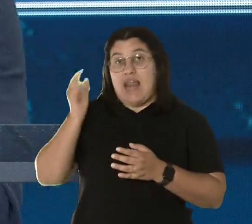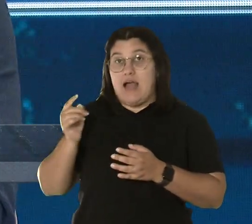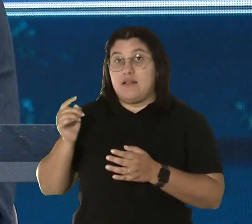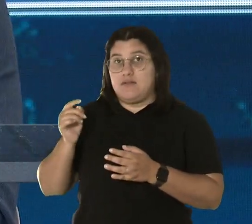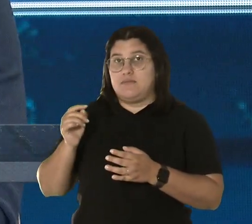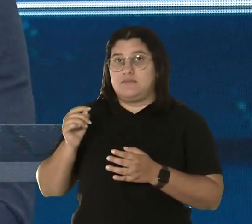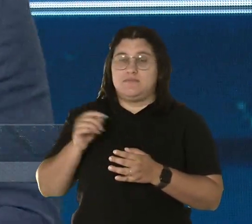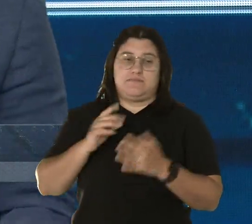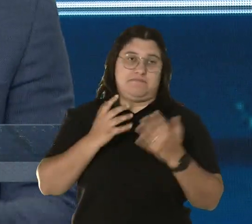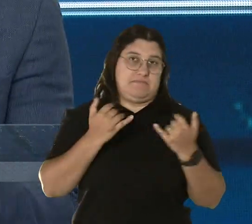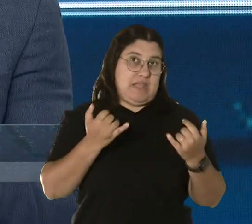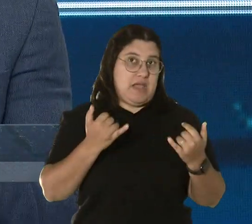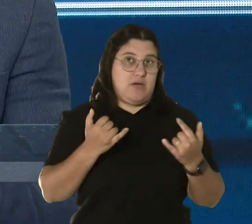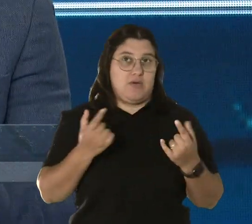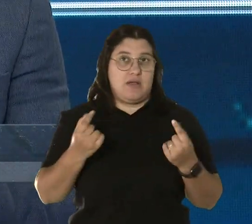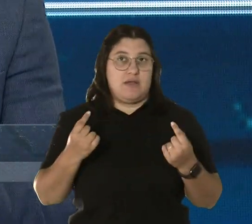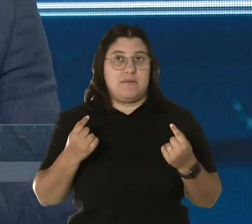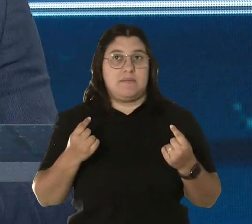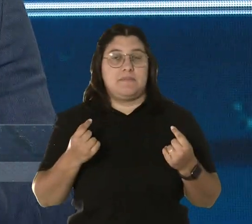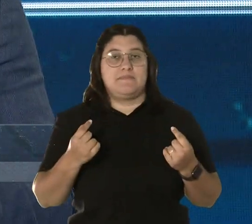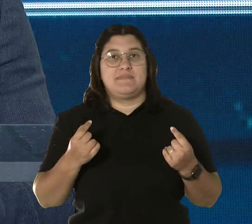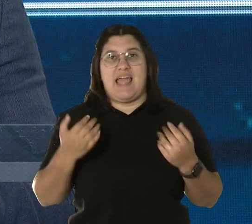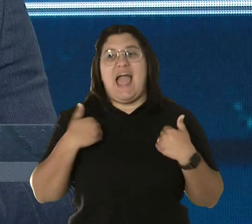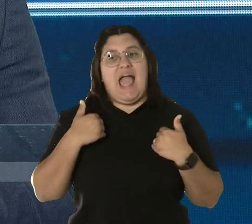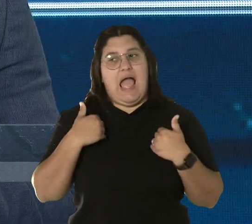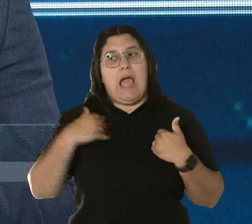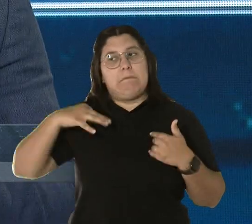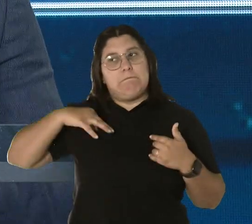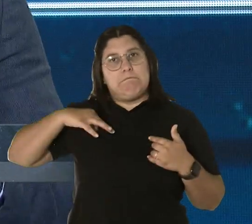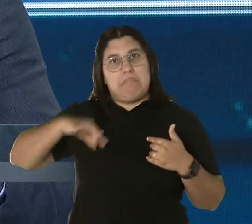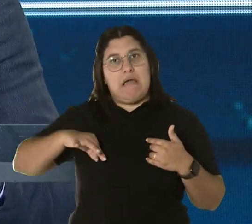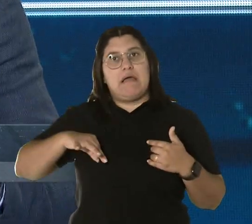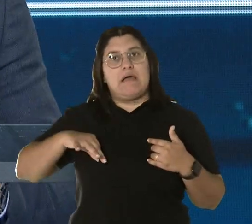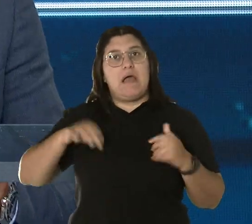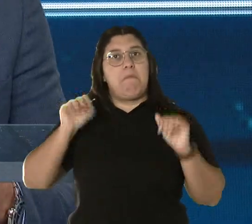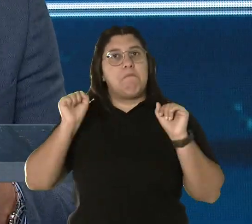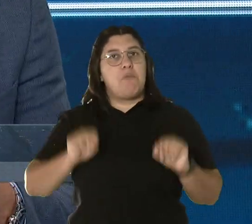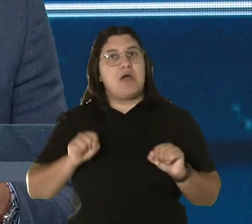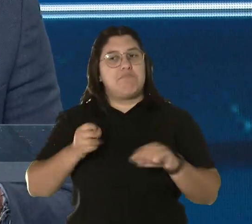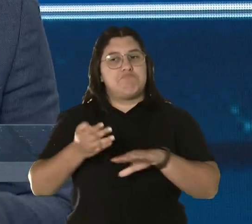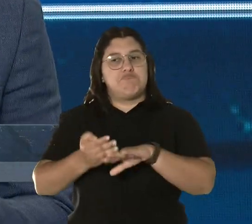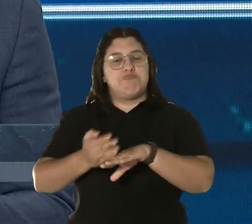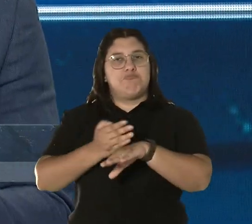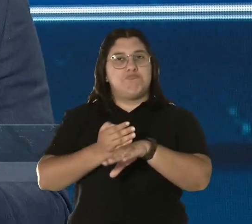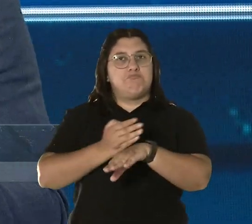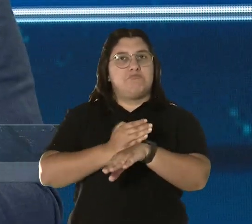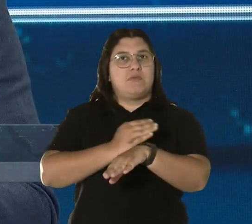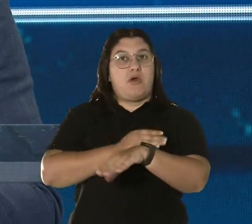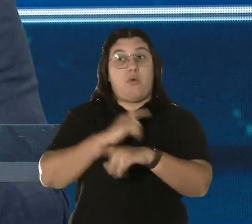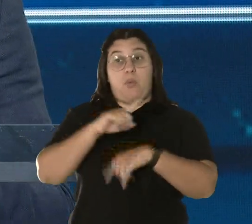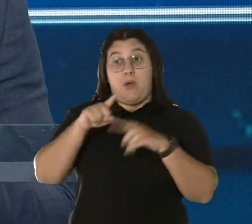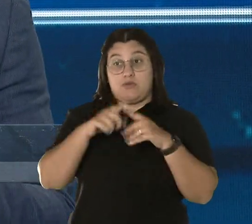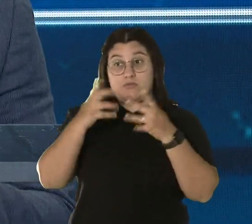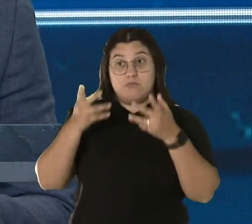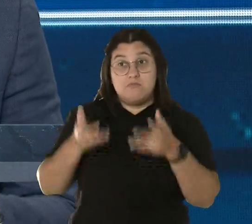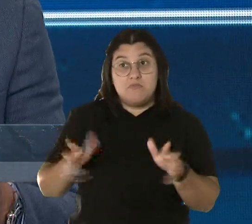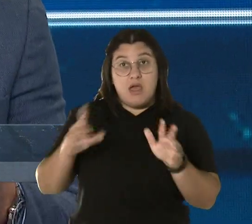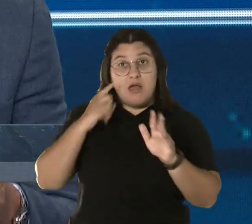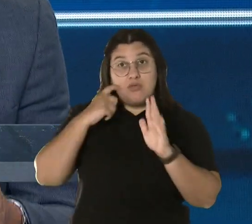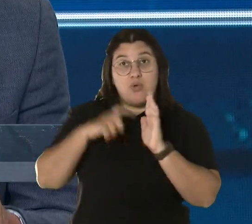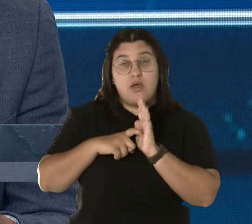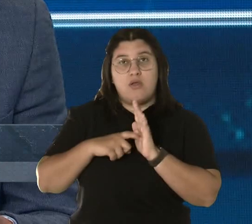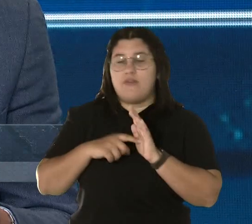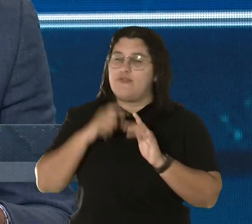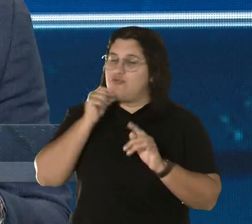estamos a $8.50 ahora, hay unos beneficios que te mejoran esa paga, que cuando al final del año tú lo calculas, no